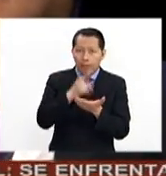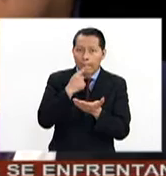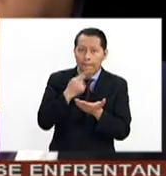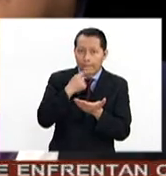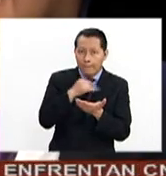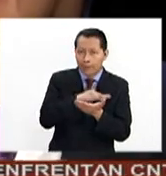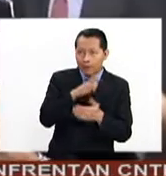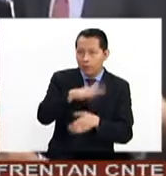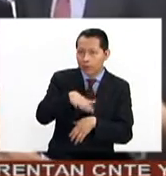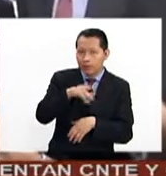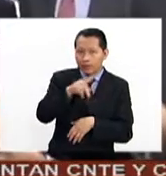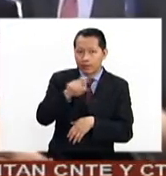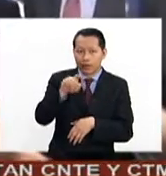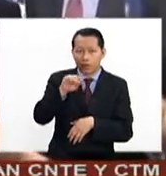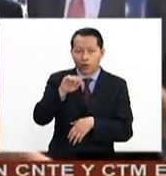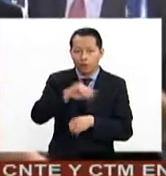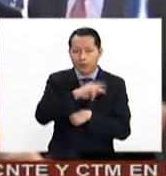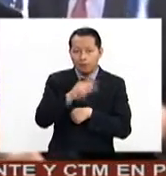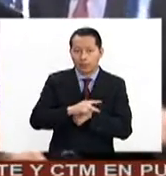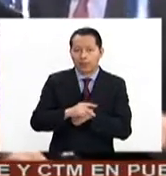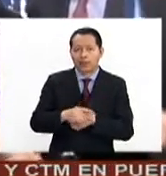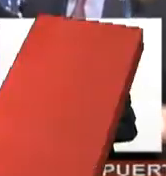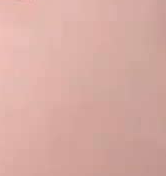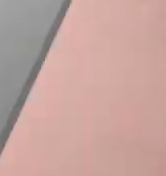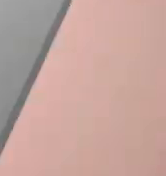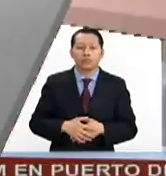permitirá buscarlo en 190 países.